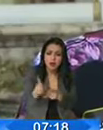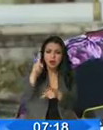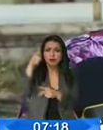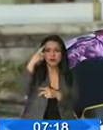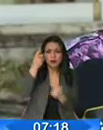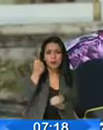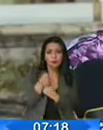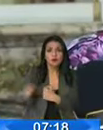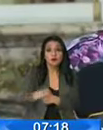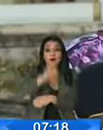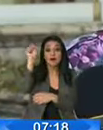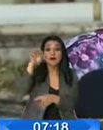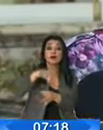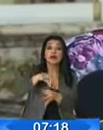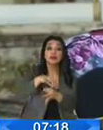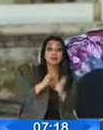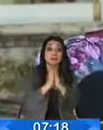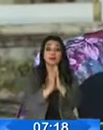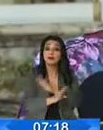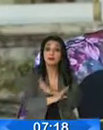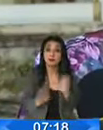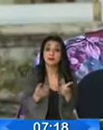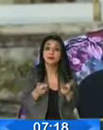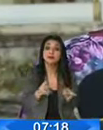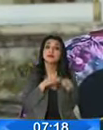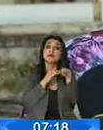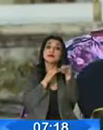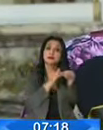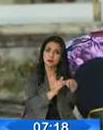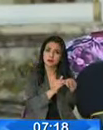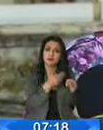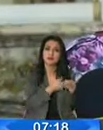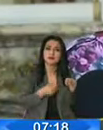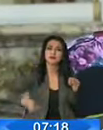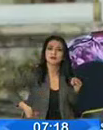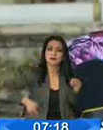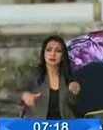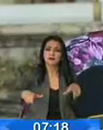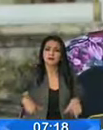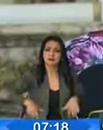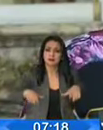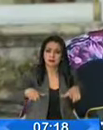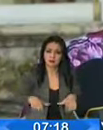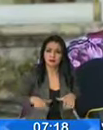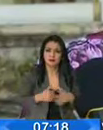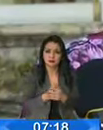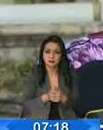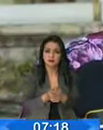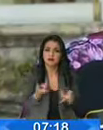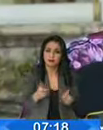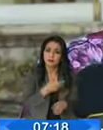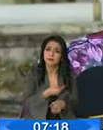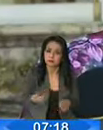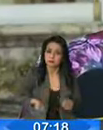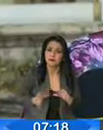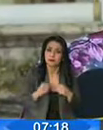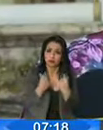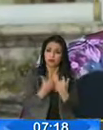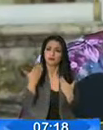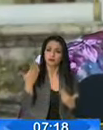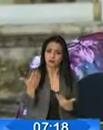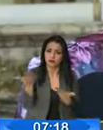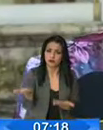ganó las elecciones y un respaldo irrestricto al presidente de la República y presidente de Alianza País, que es Lenín